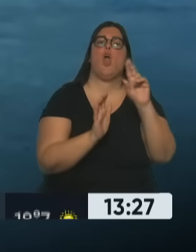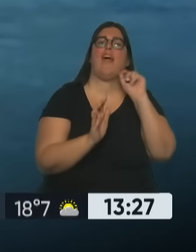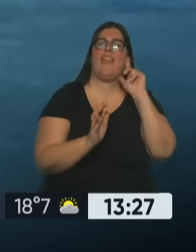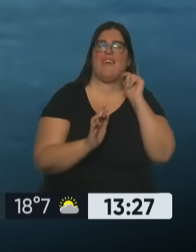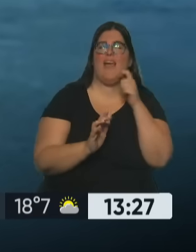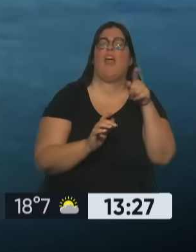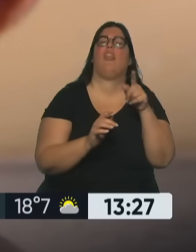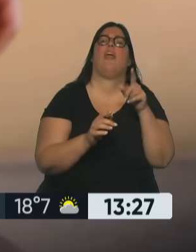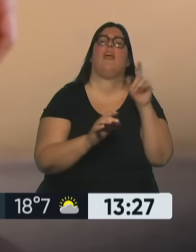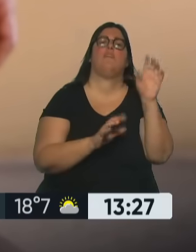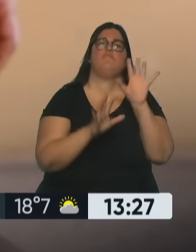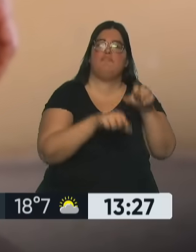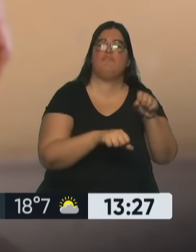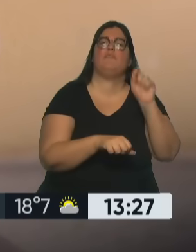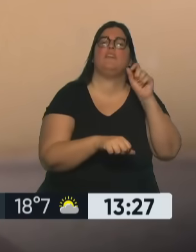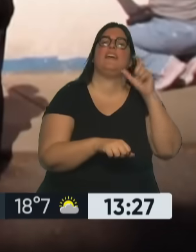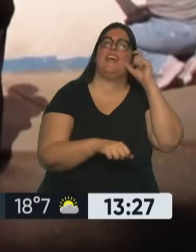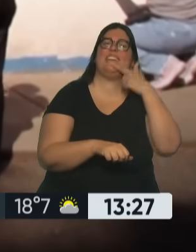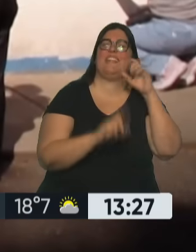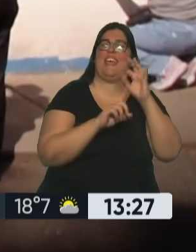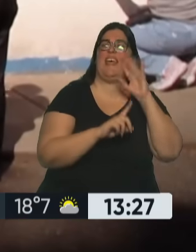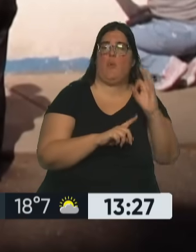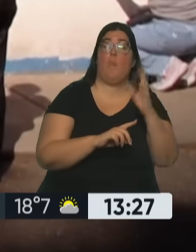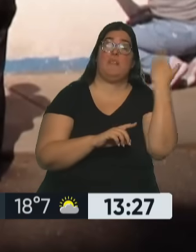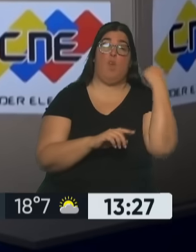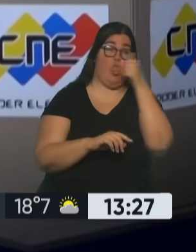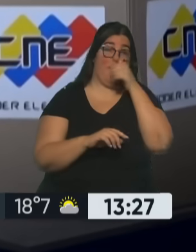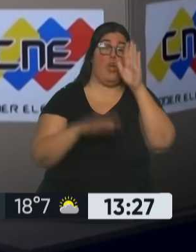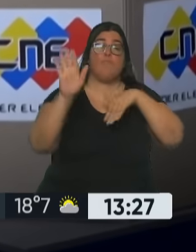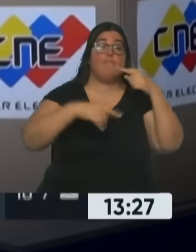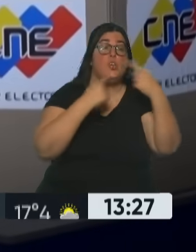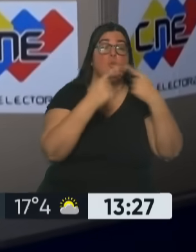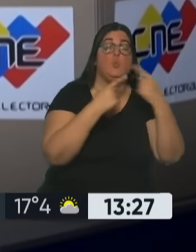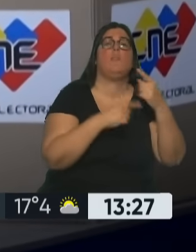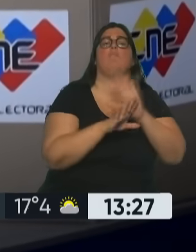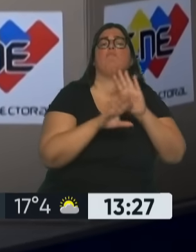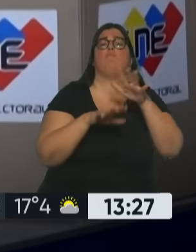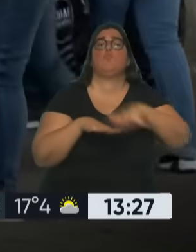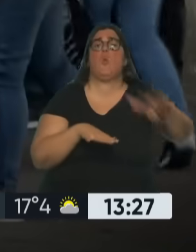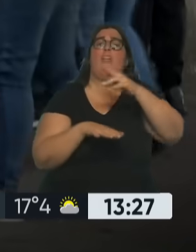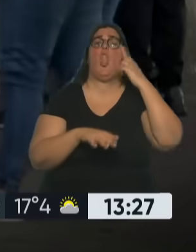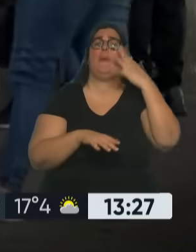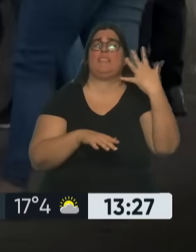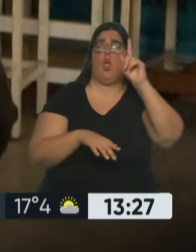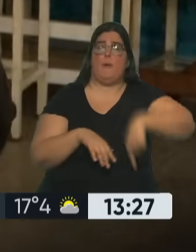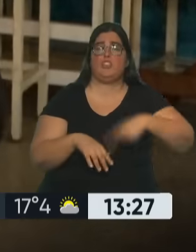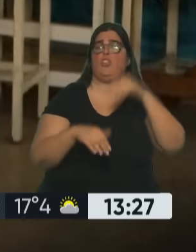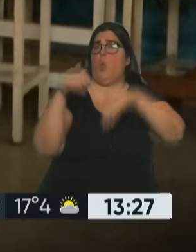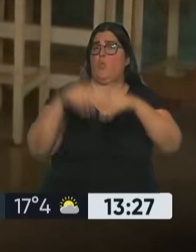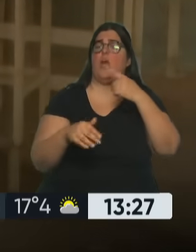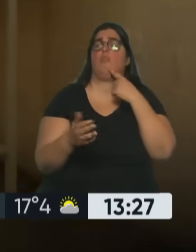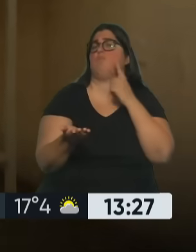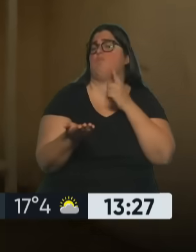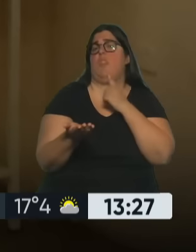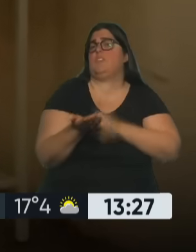Guyana Esequiba, tras el referéndum consultivo del domingo pasado, en el que el 95% de los ciudadanos que votaron aprobaron la